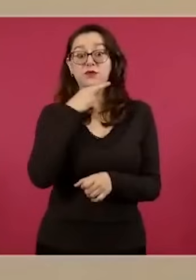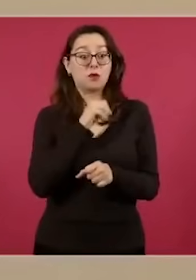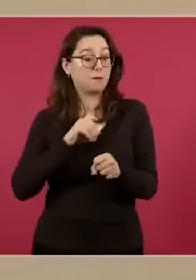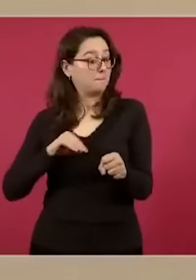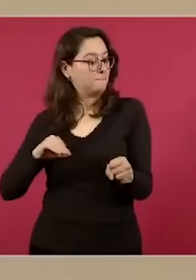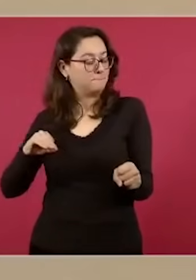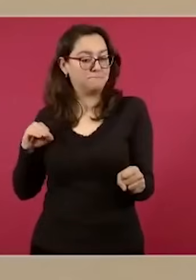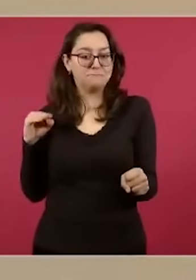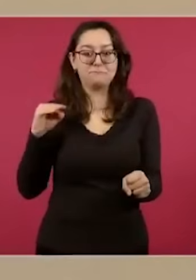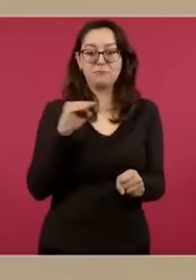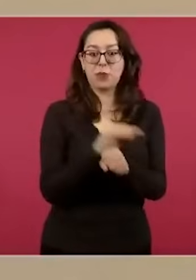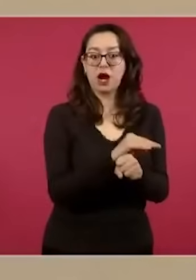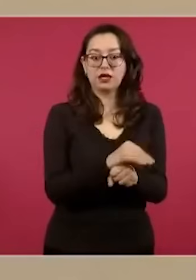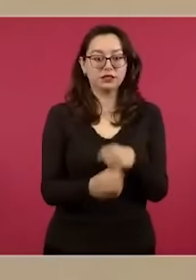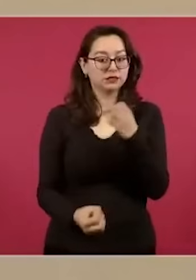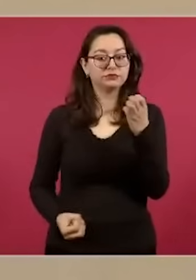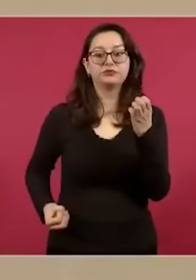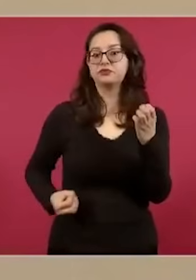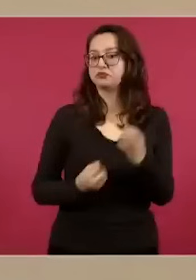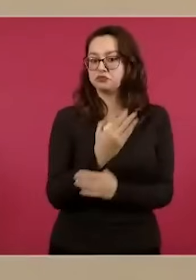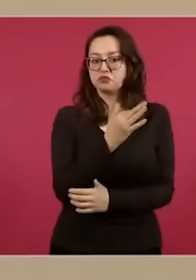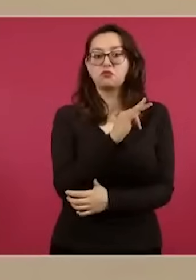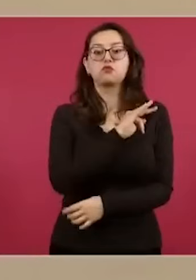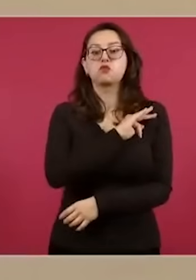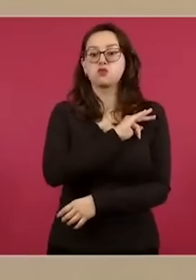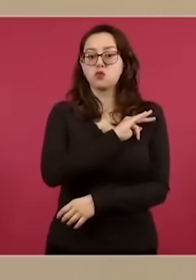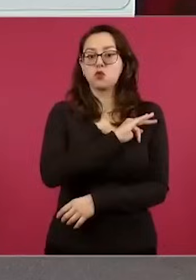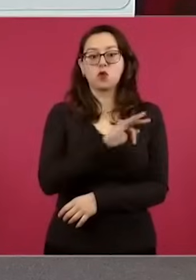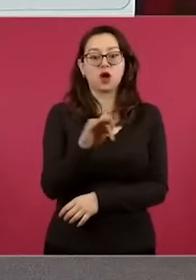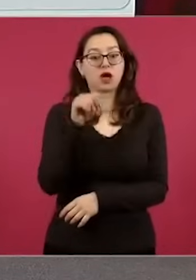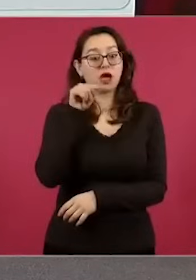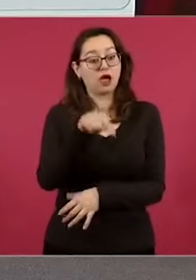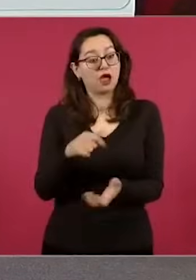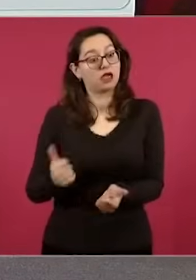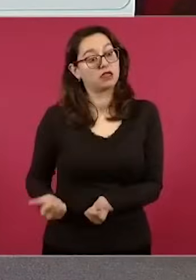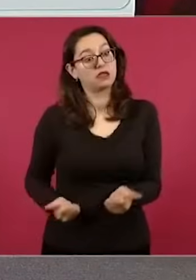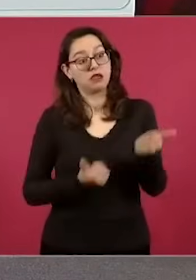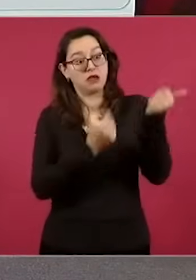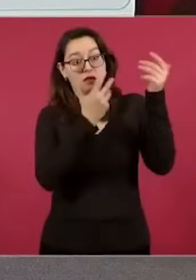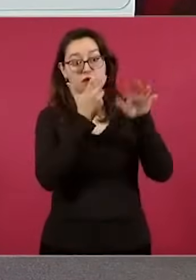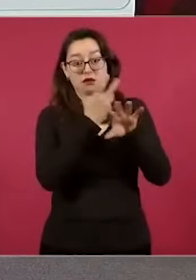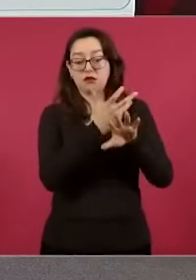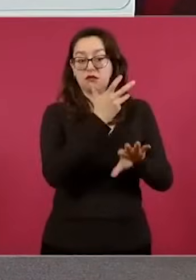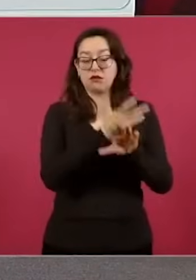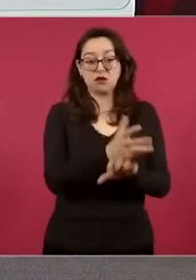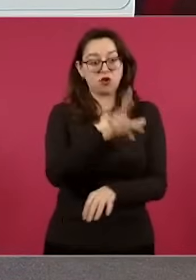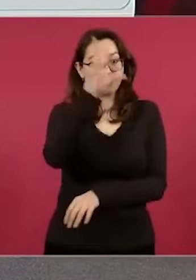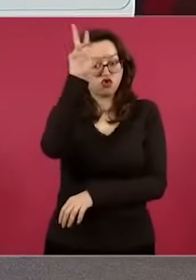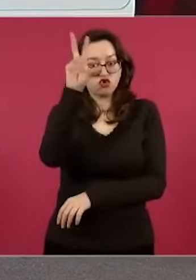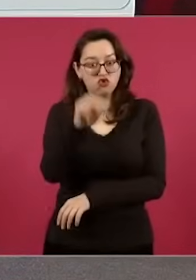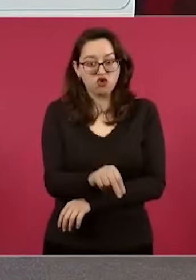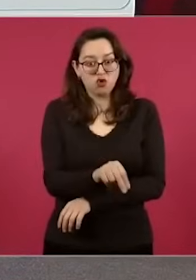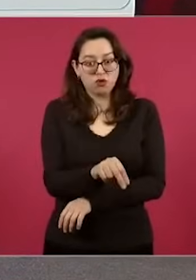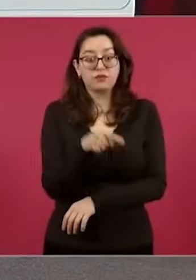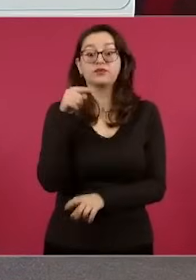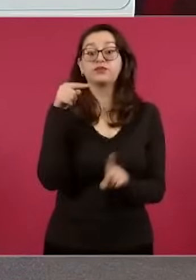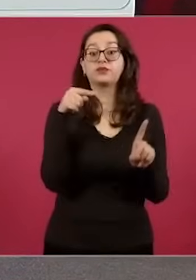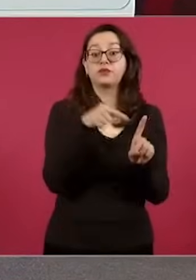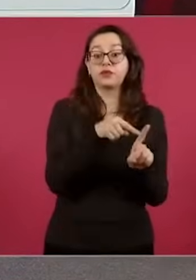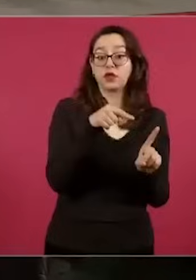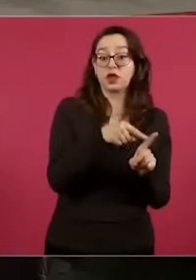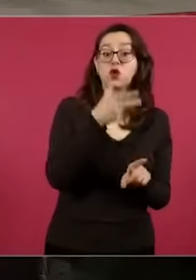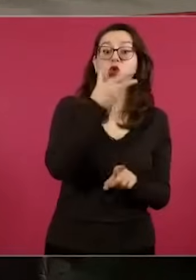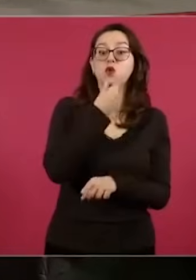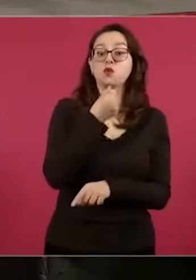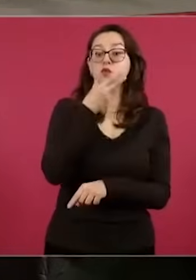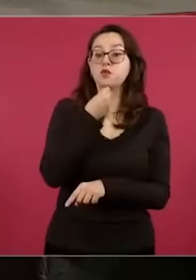en favor de del detenido para evitar ser exitado a los Estados Unidos El quejoso había manifestado en